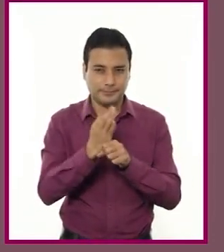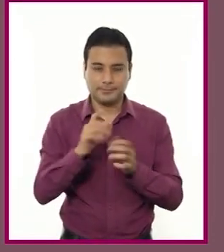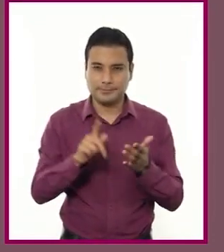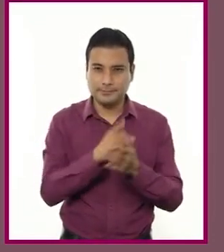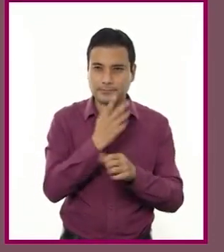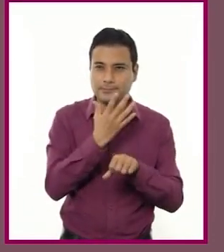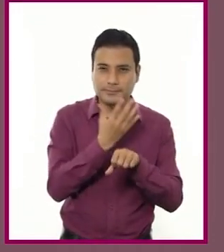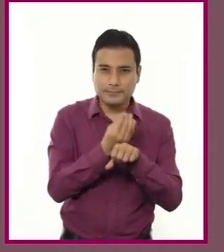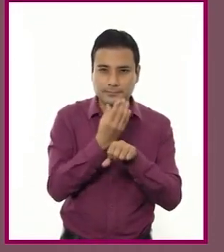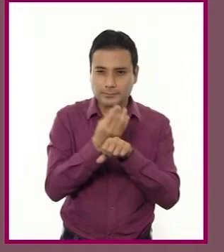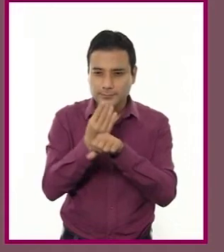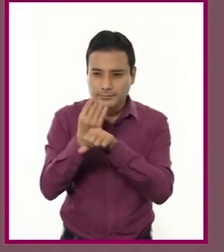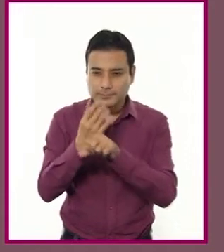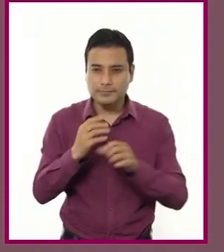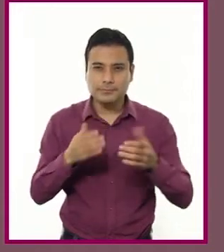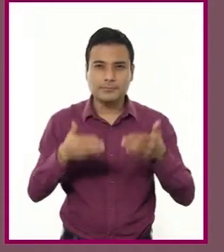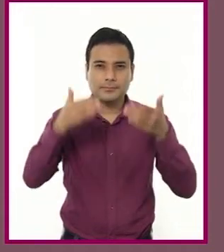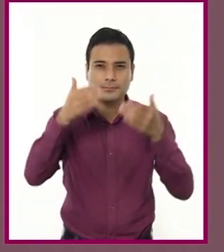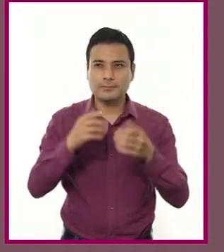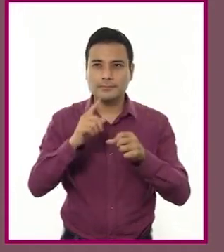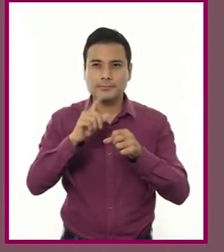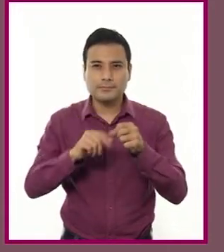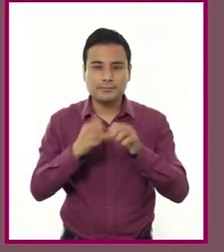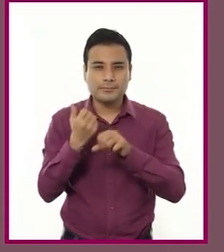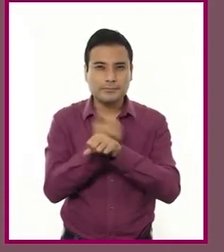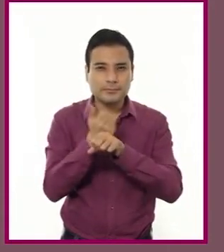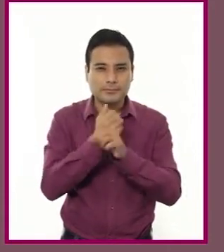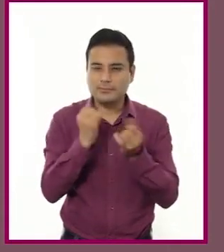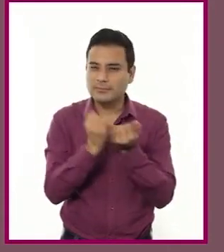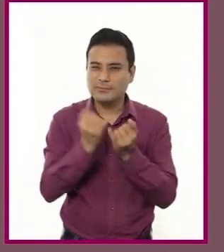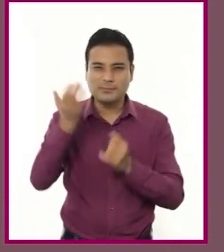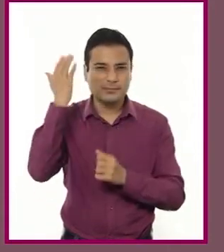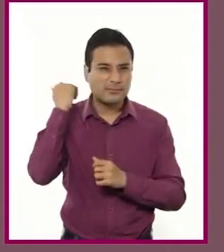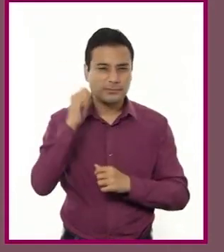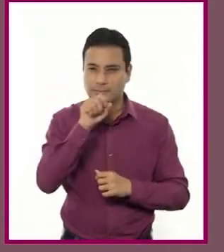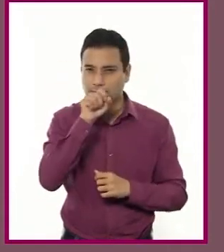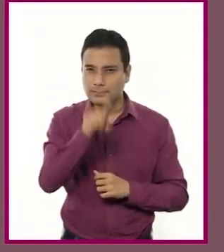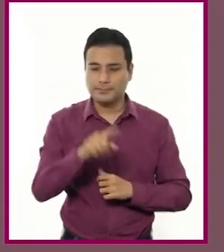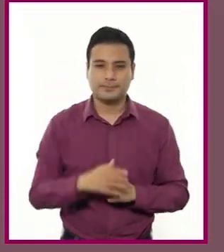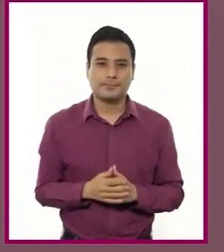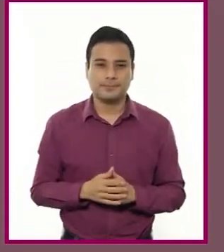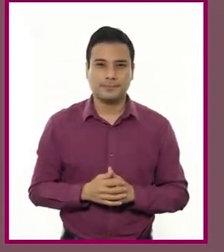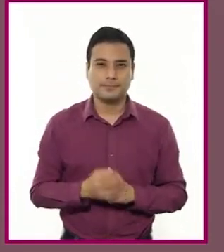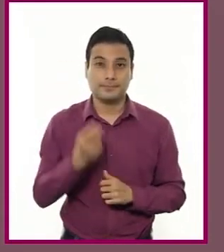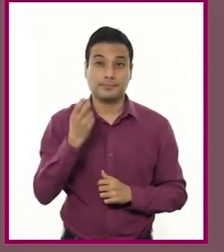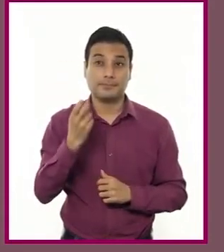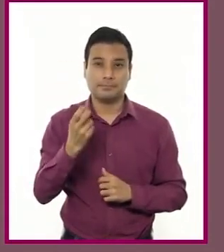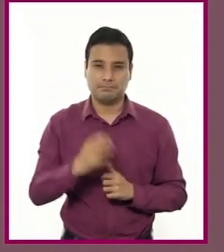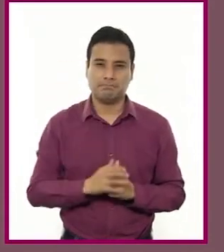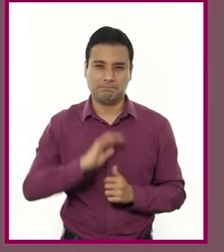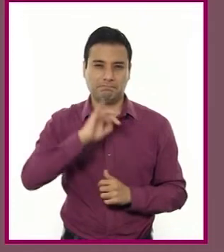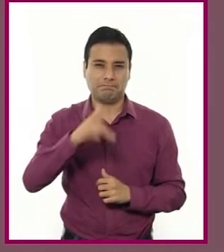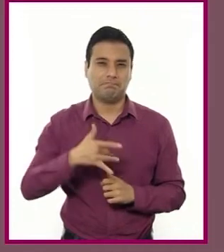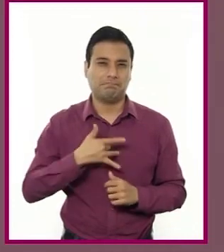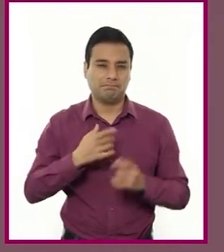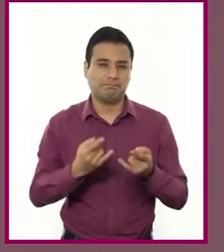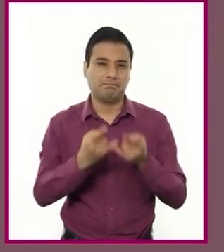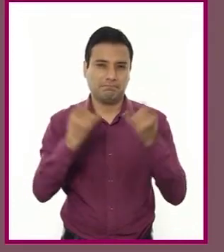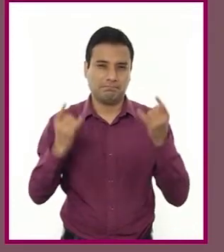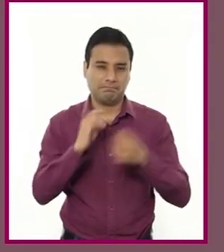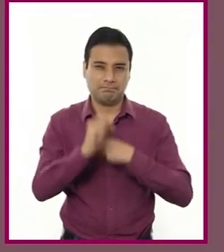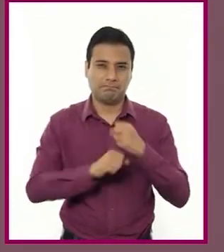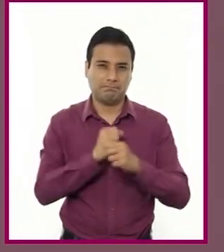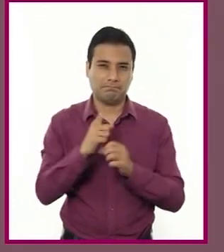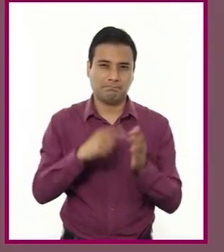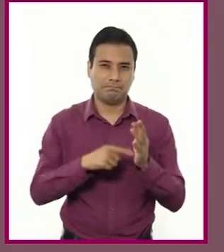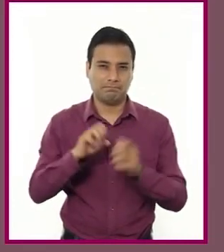el aplanado amarillo en tono bajo como el que tuvo durante la colonia. Declarado monumento histórico en los años 30, el exconvento de